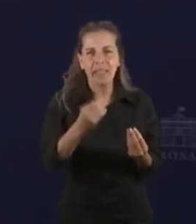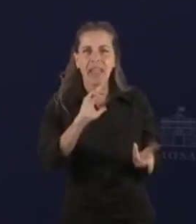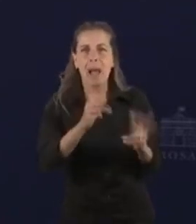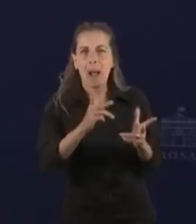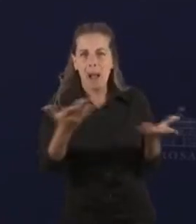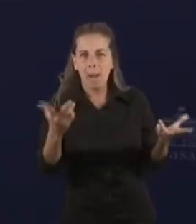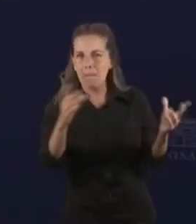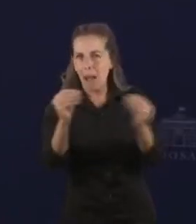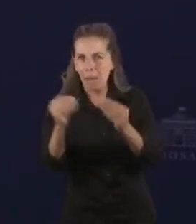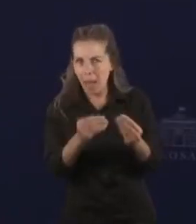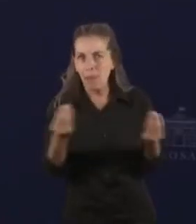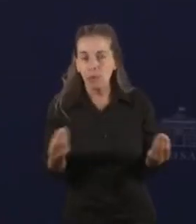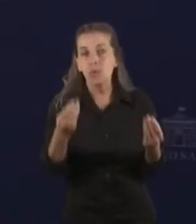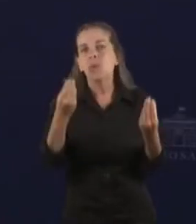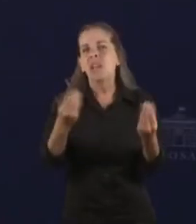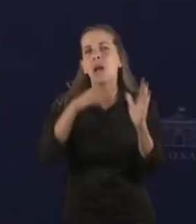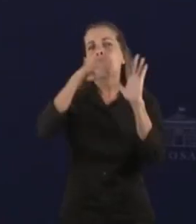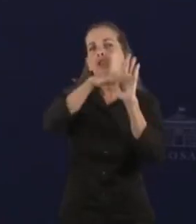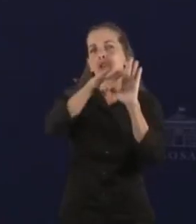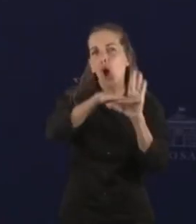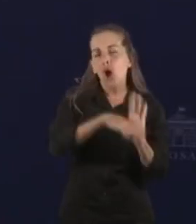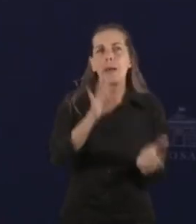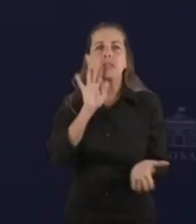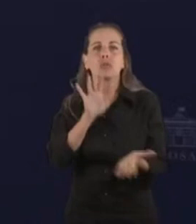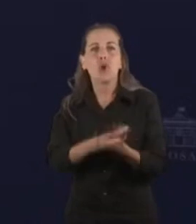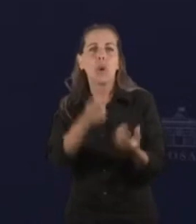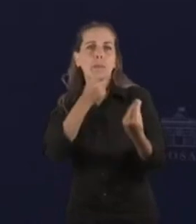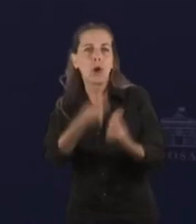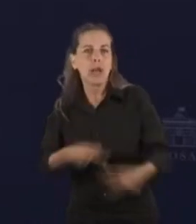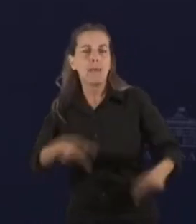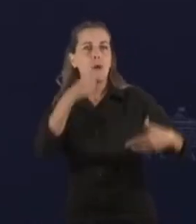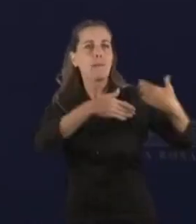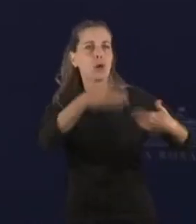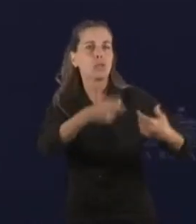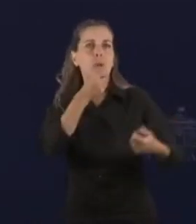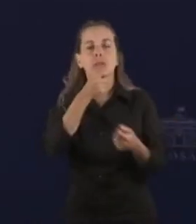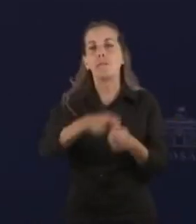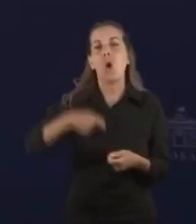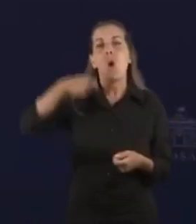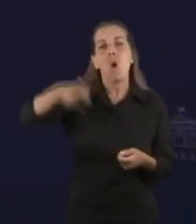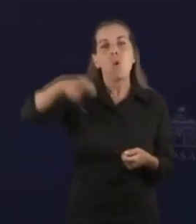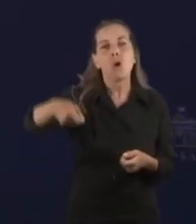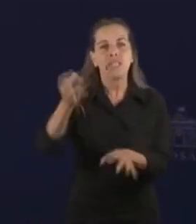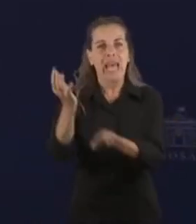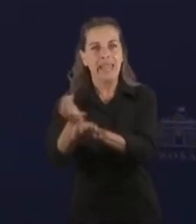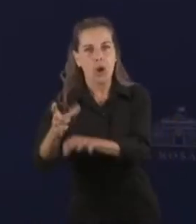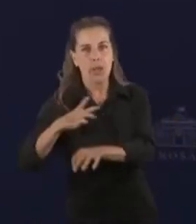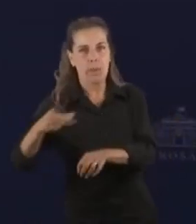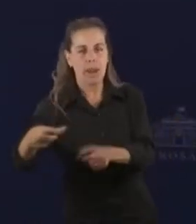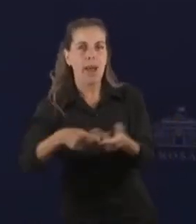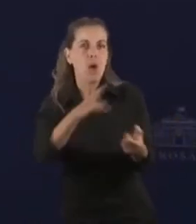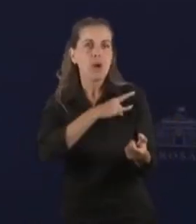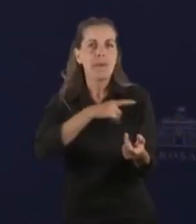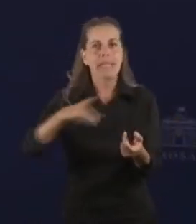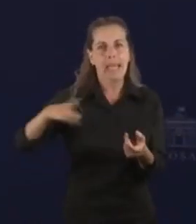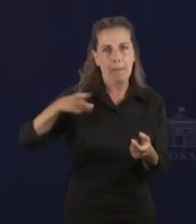básicamente eran normas vinculadas a la intervención el proceso de información de por ejemplo cuotas de colegios universidades de gestión privada la obligación